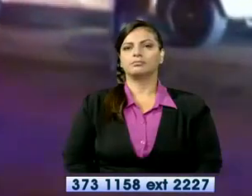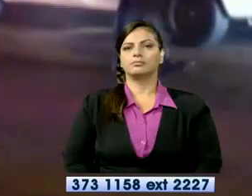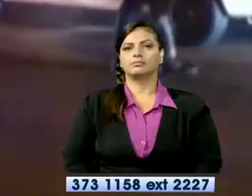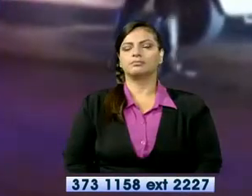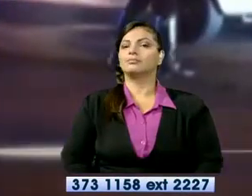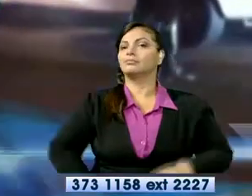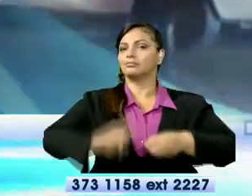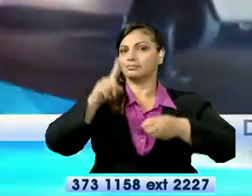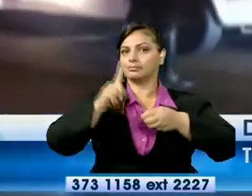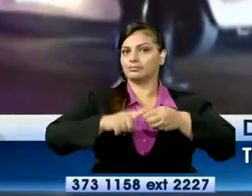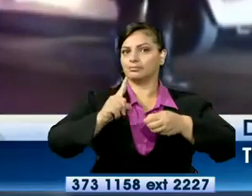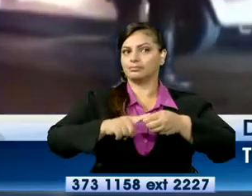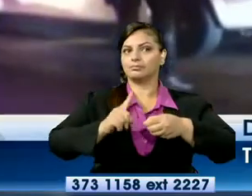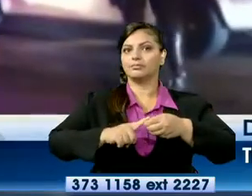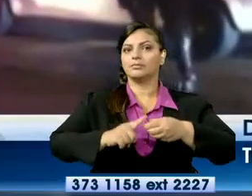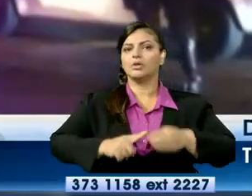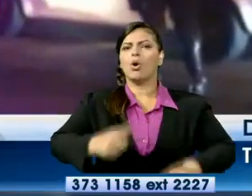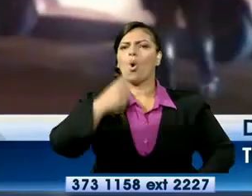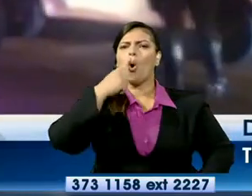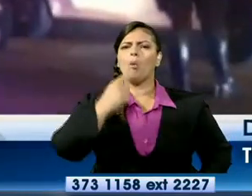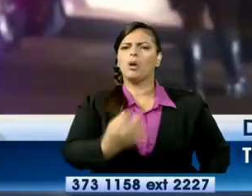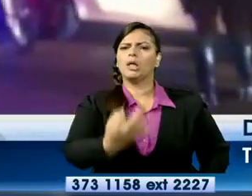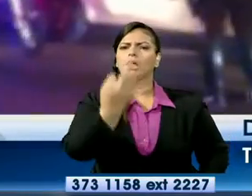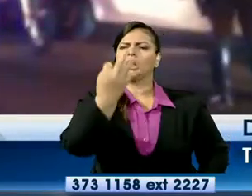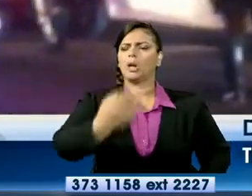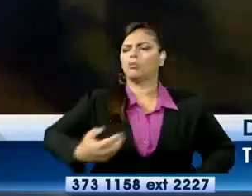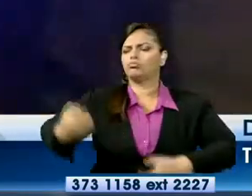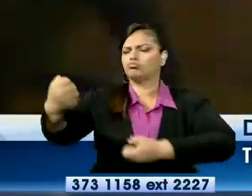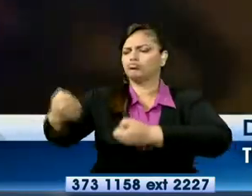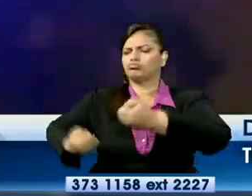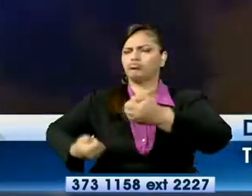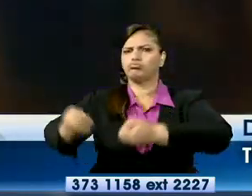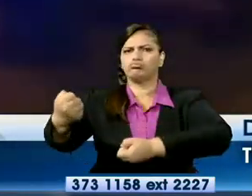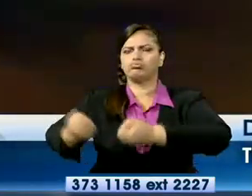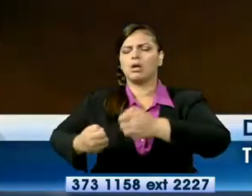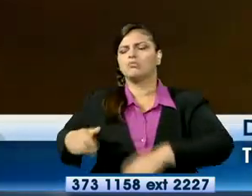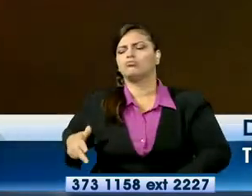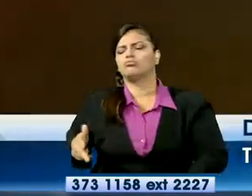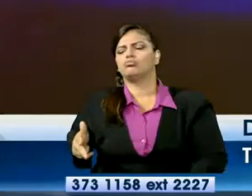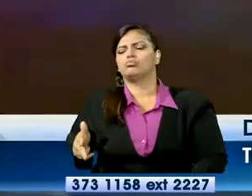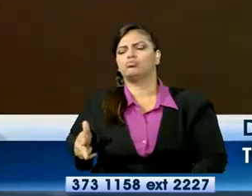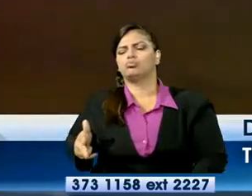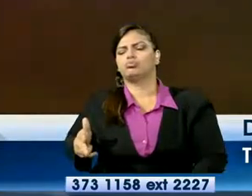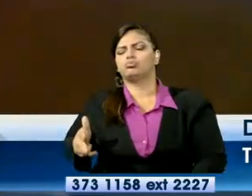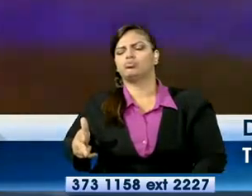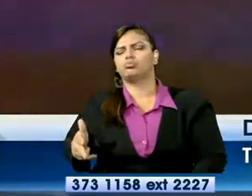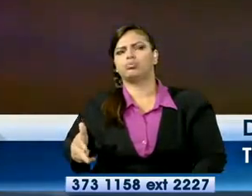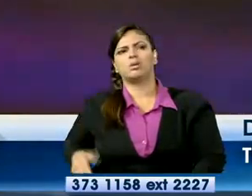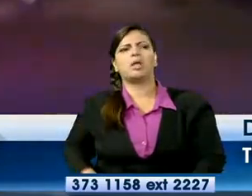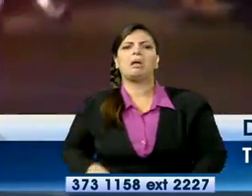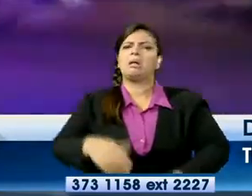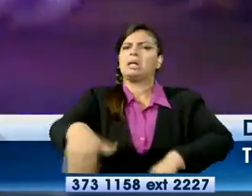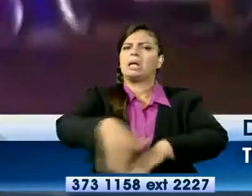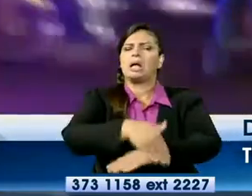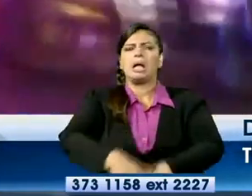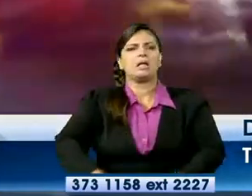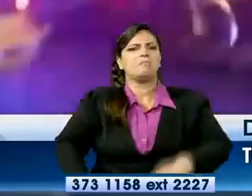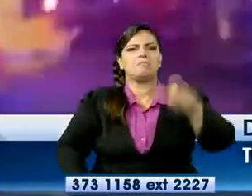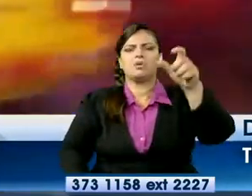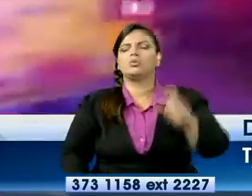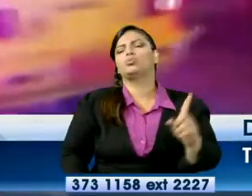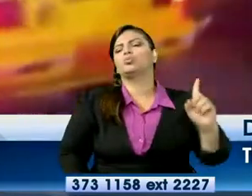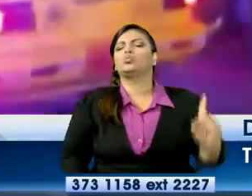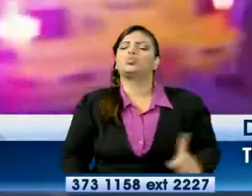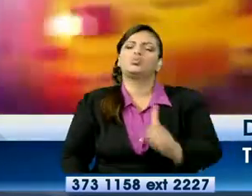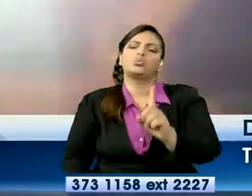Al parecer salieron como casi todos los días a perfilar a personas que transitan exponiendo su celular o cargando un teléfono de alta